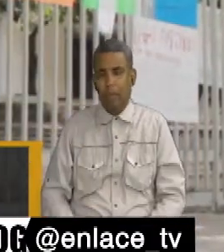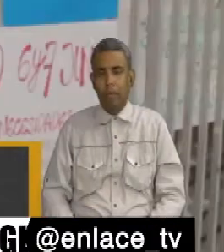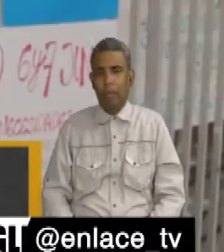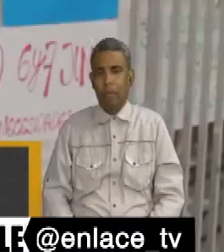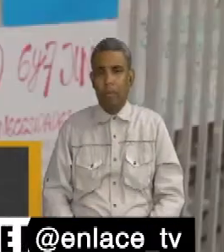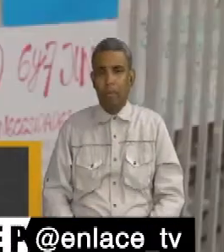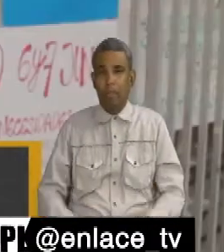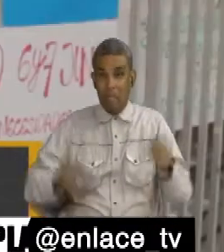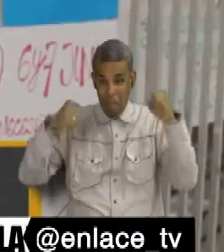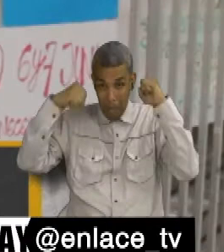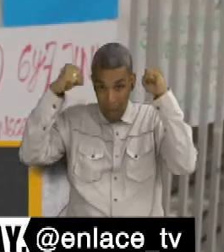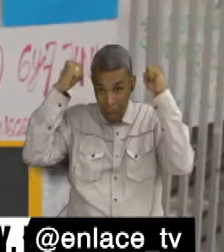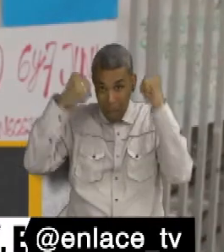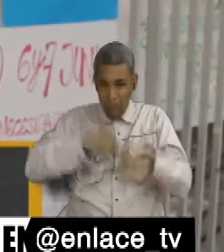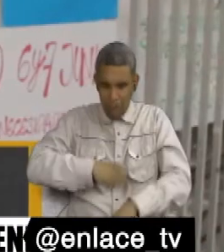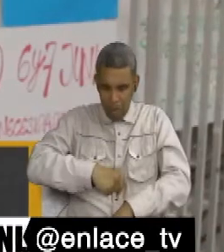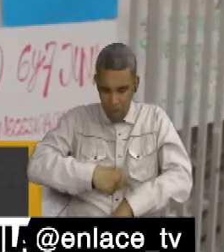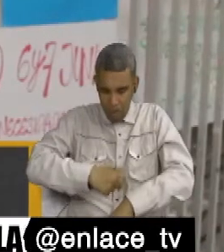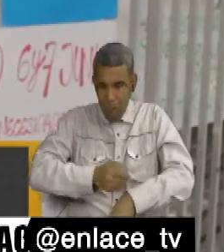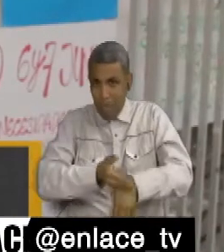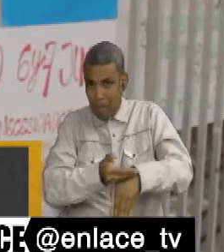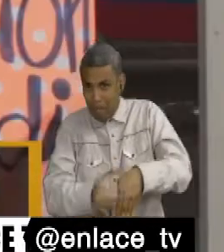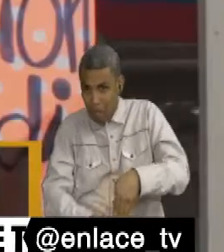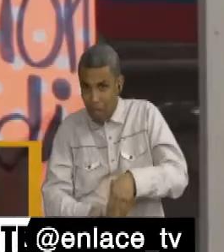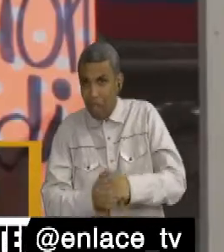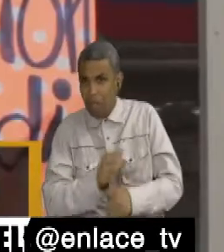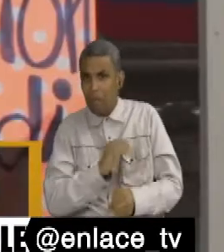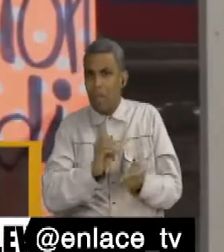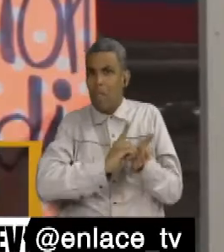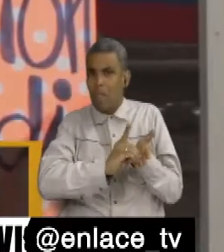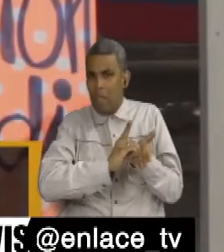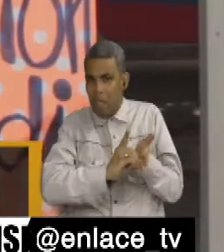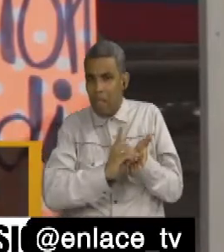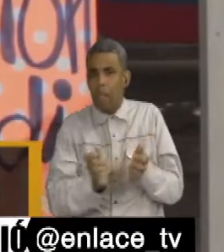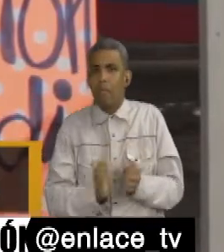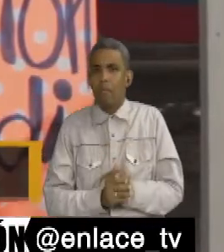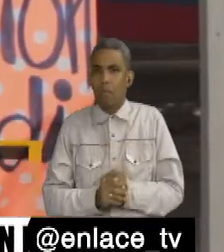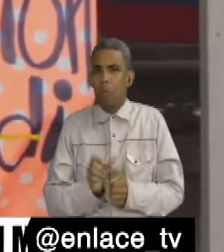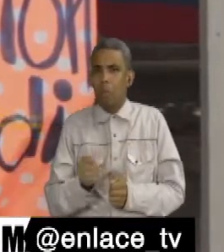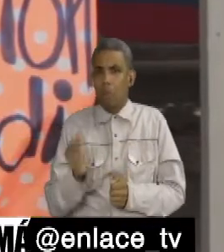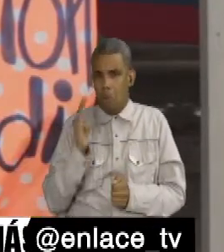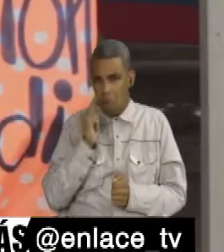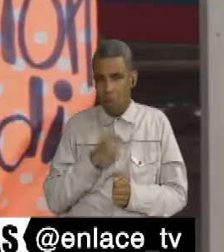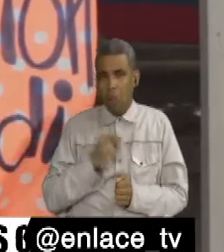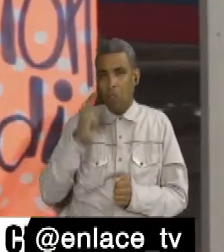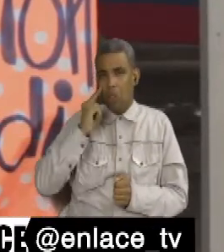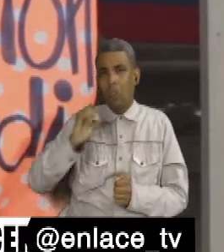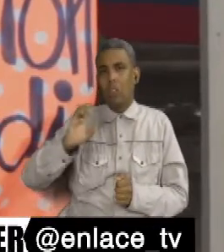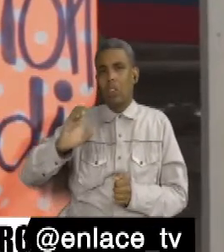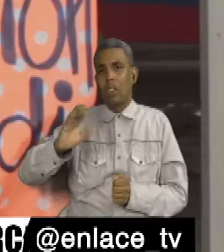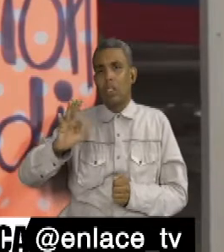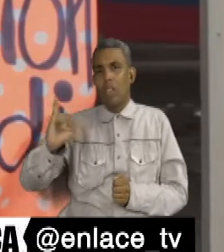se unan en las próximas horas empleados de la DIAN, Medicina Legal y el CTI de la Fiscalía.